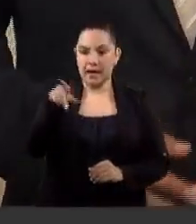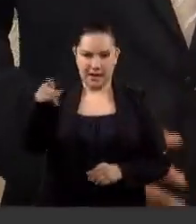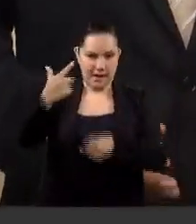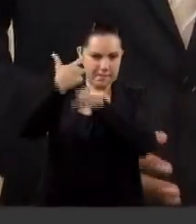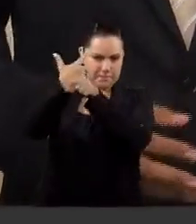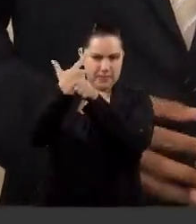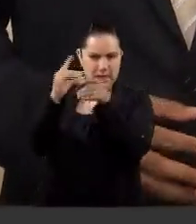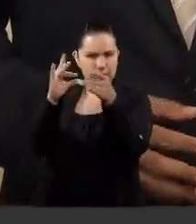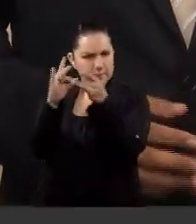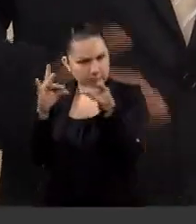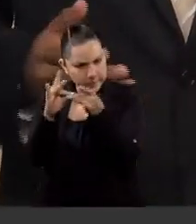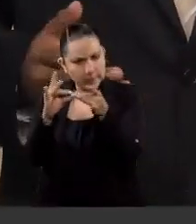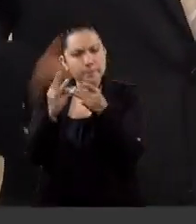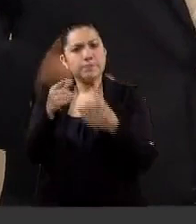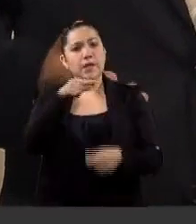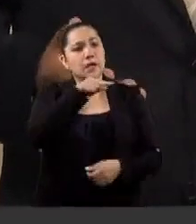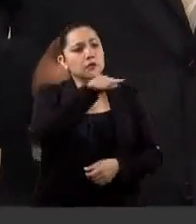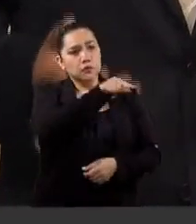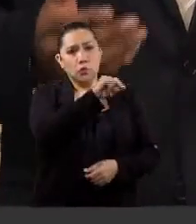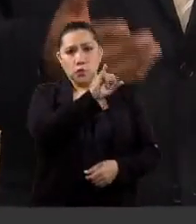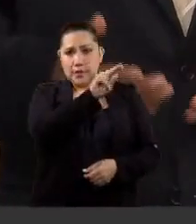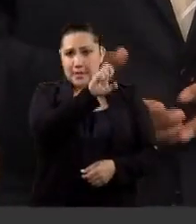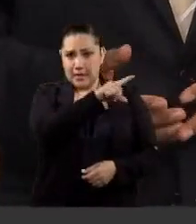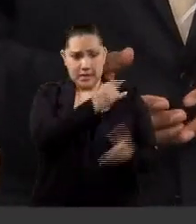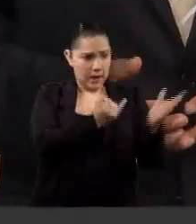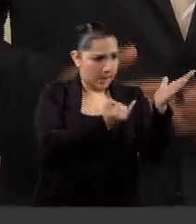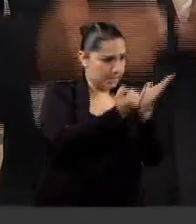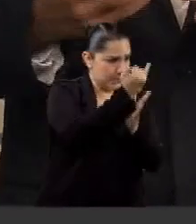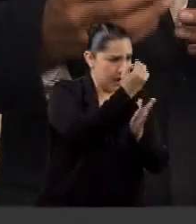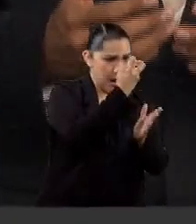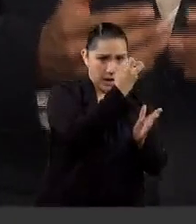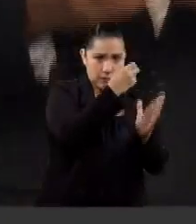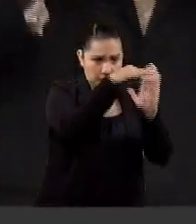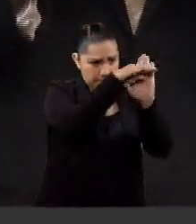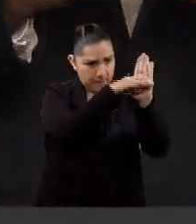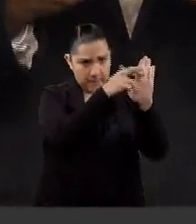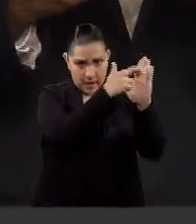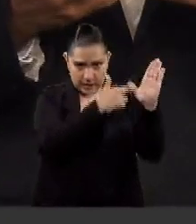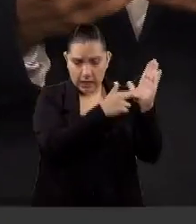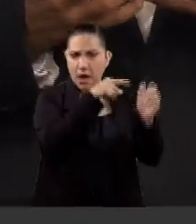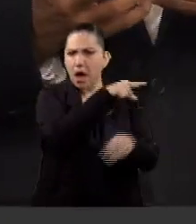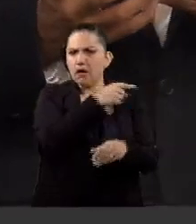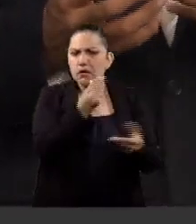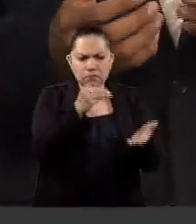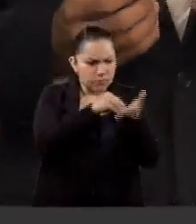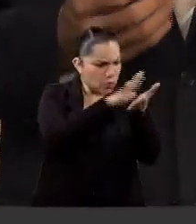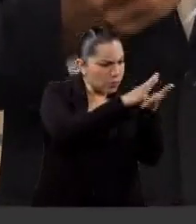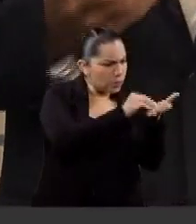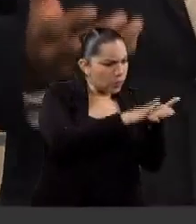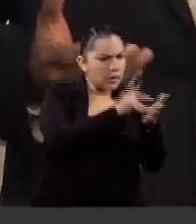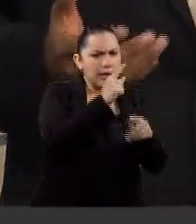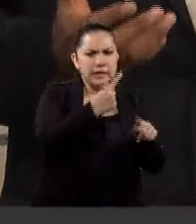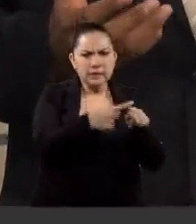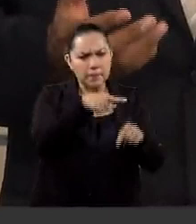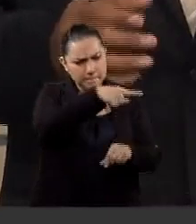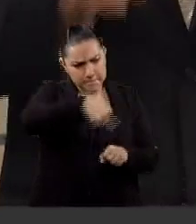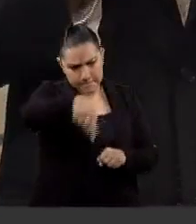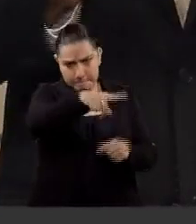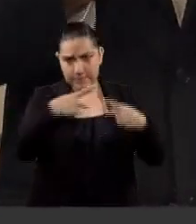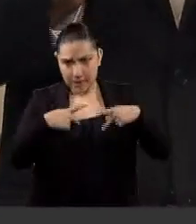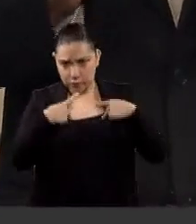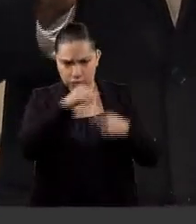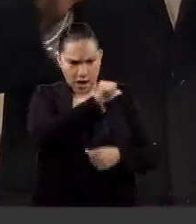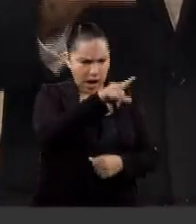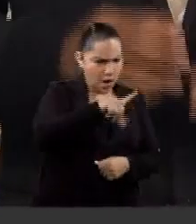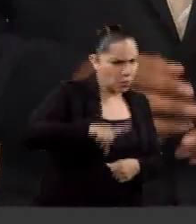del Instituto Nacional electoral establecen que personas servidoras públicas deberán abstenerse de participar en procesos políticos en